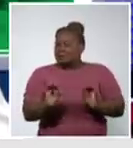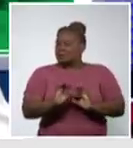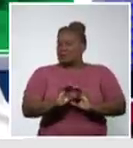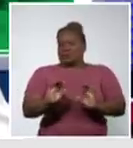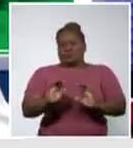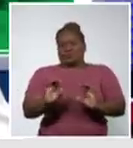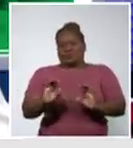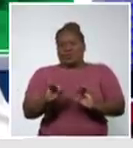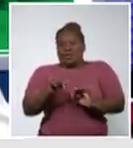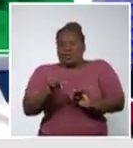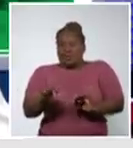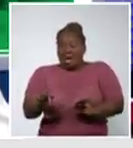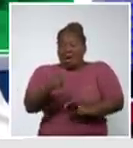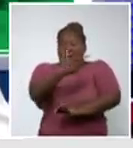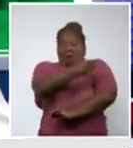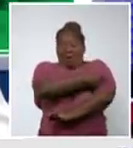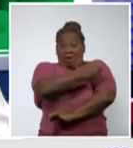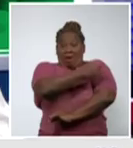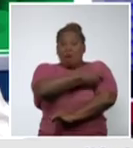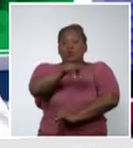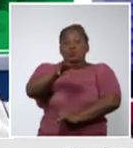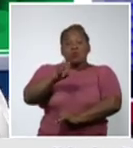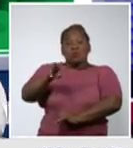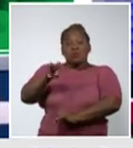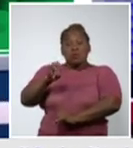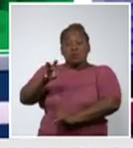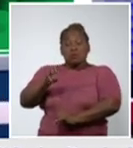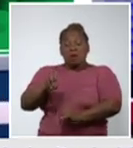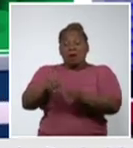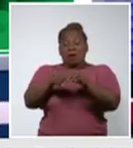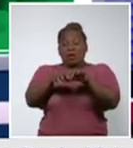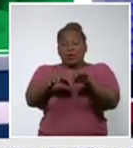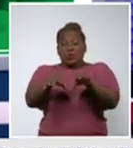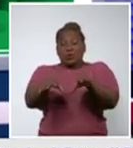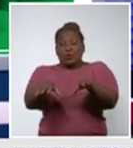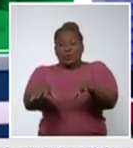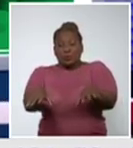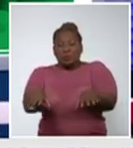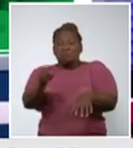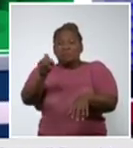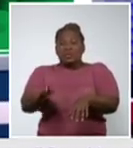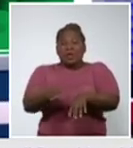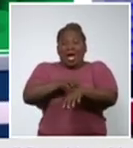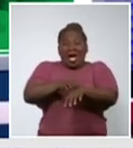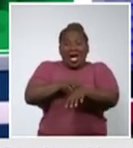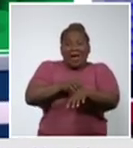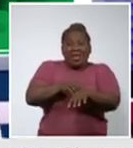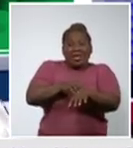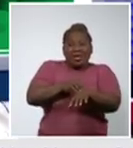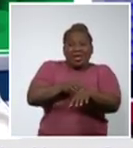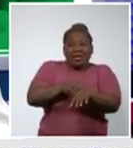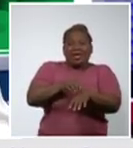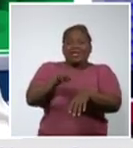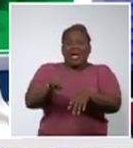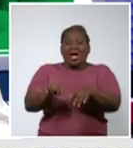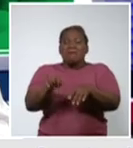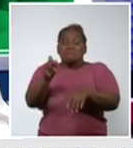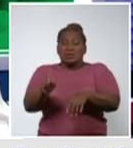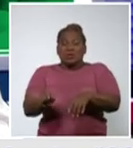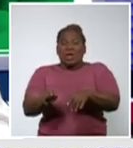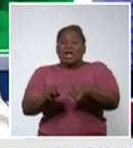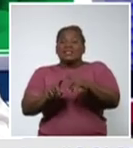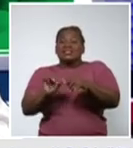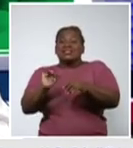nuevos candidatos se irá abarcando toda la población. Personas alérgicas, ya dijimos ayer que al timerosal, sí, en